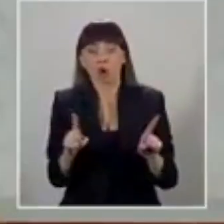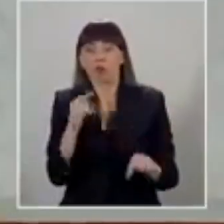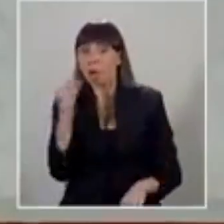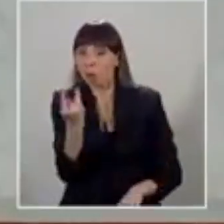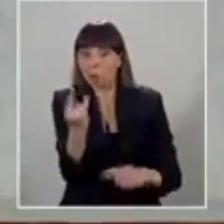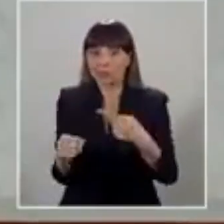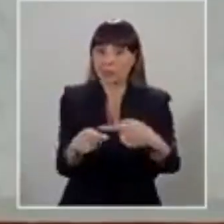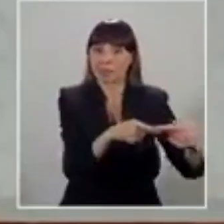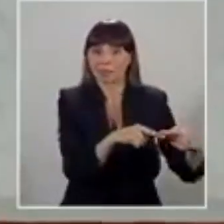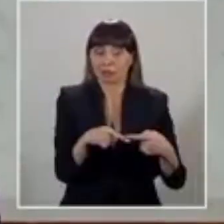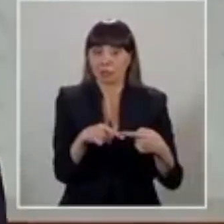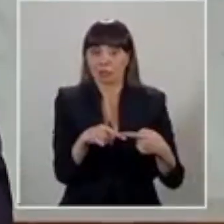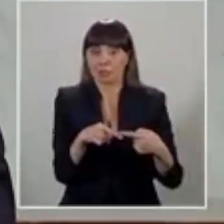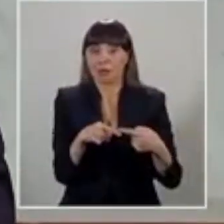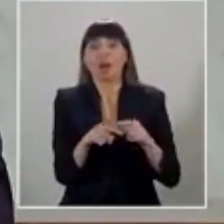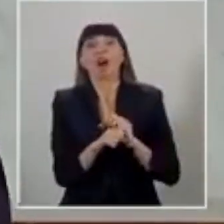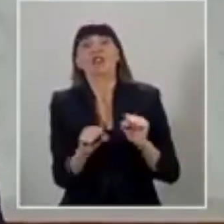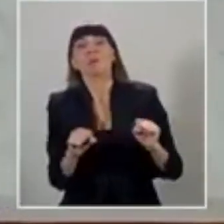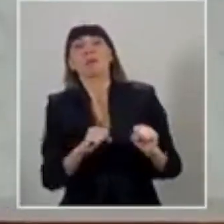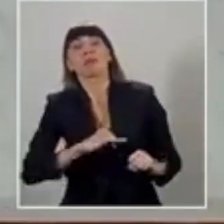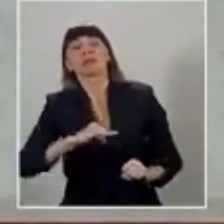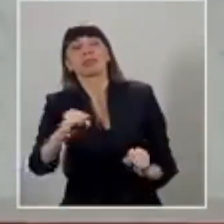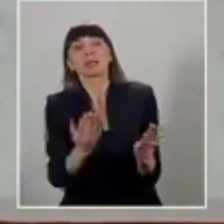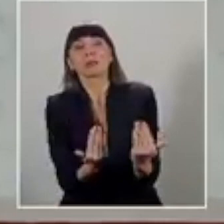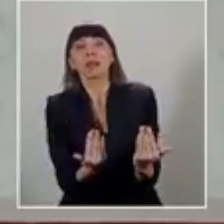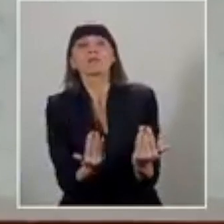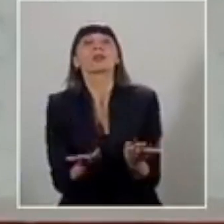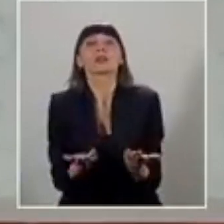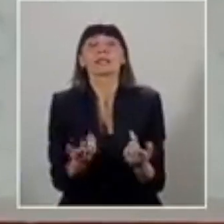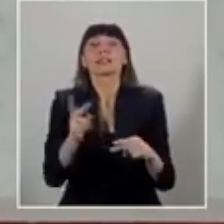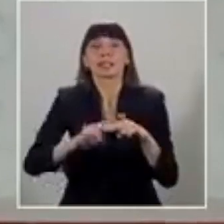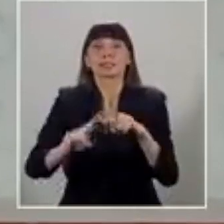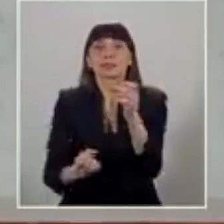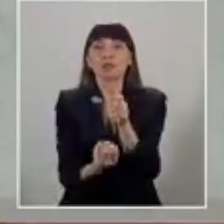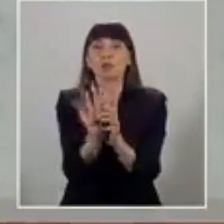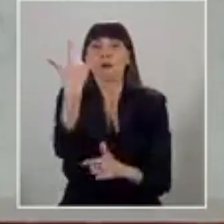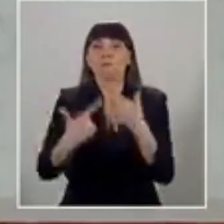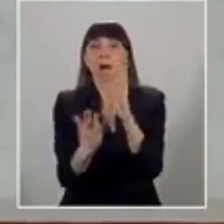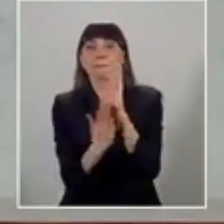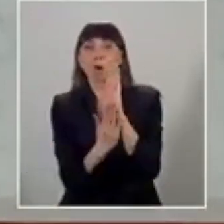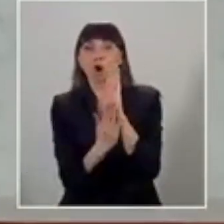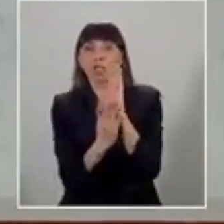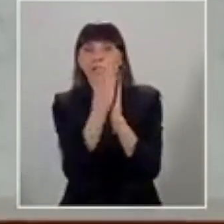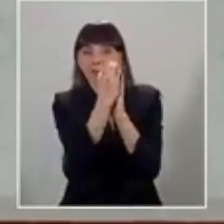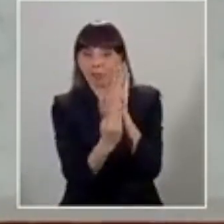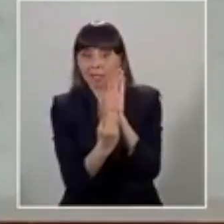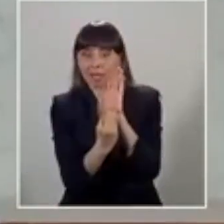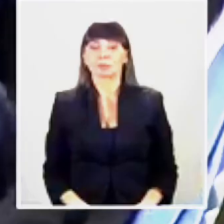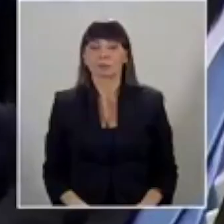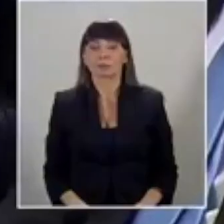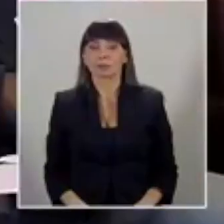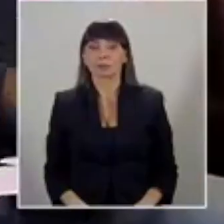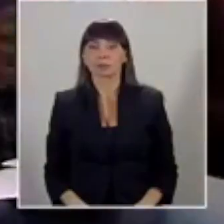social que no podía seguir esperando era implementar una nueva política migratoria para nuestro